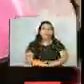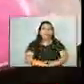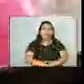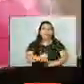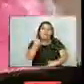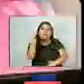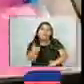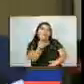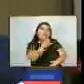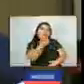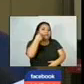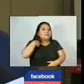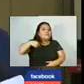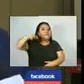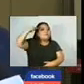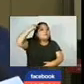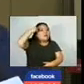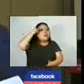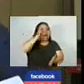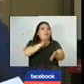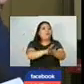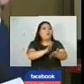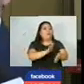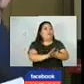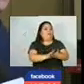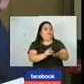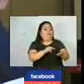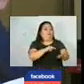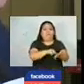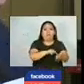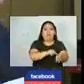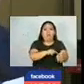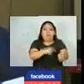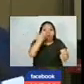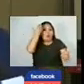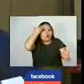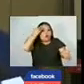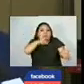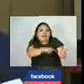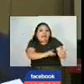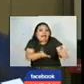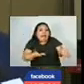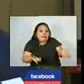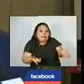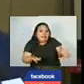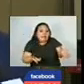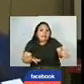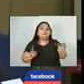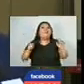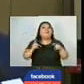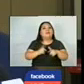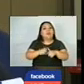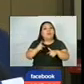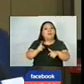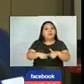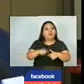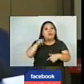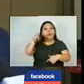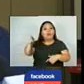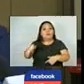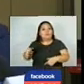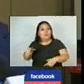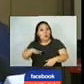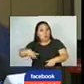los consumidores están consumiendo algo que de repente no saben ni qué es. Entonces, al llegar a las salas de